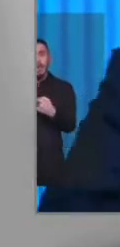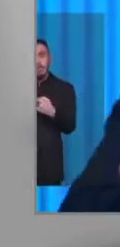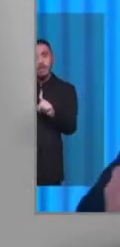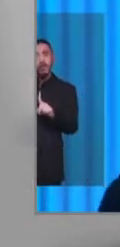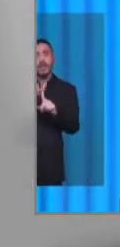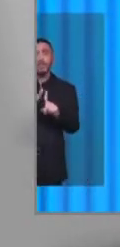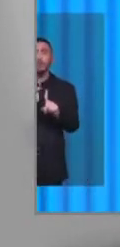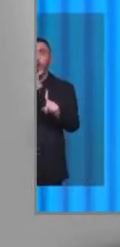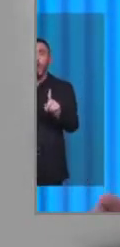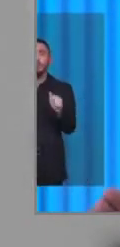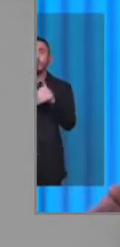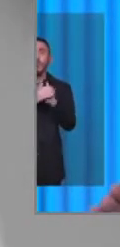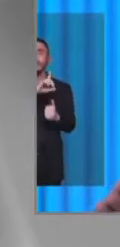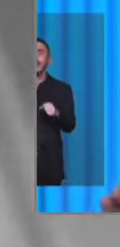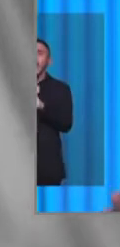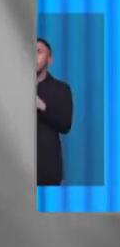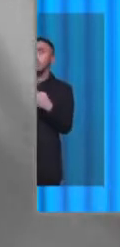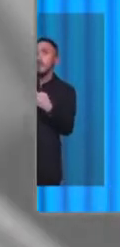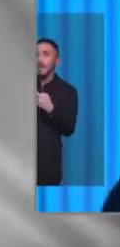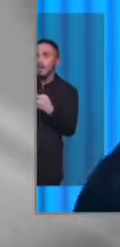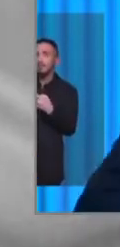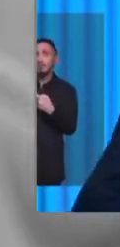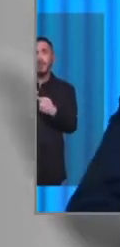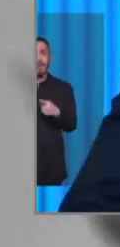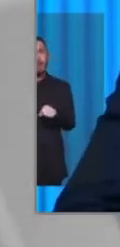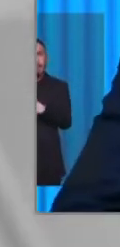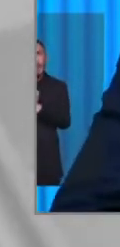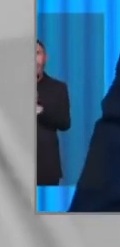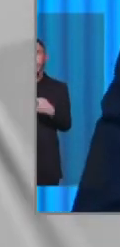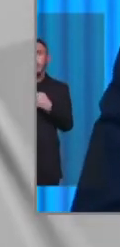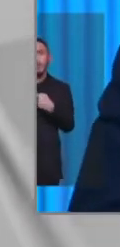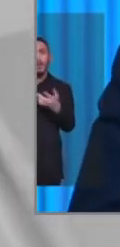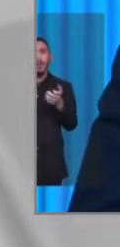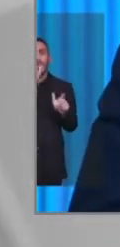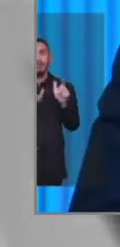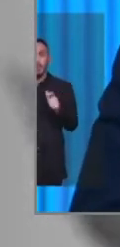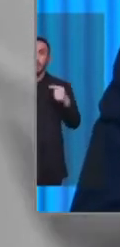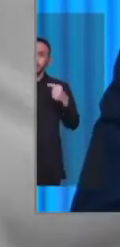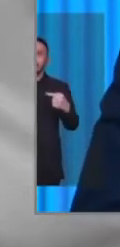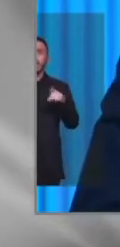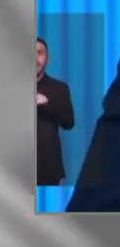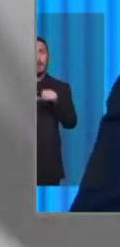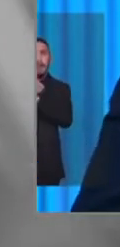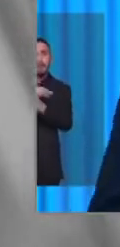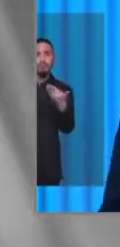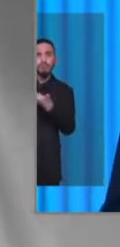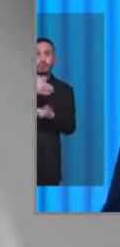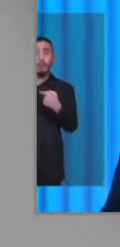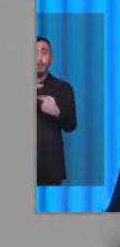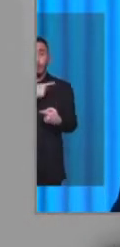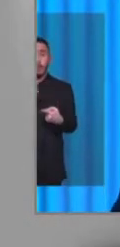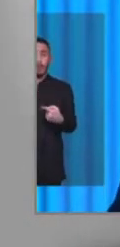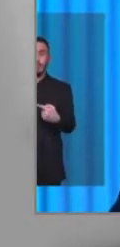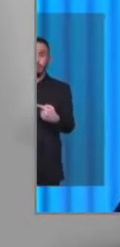de la migración de votantes para los dos candidatos dividiendo de ellos además